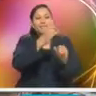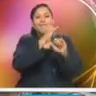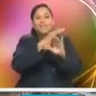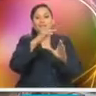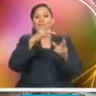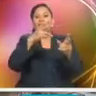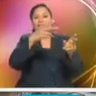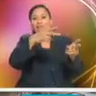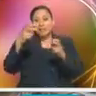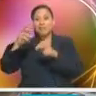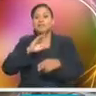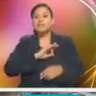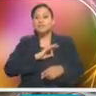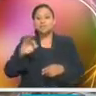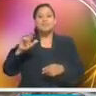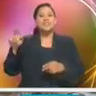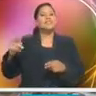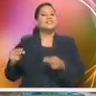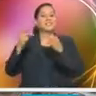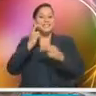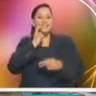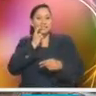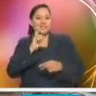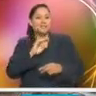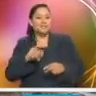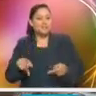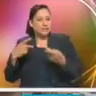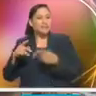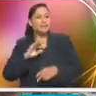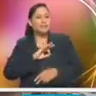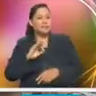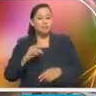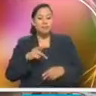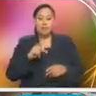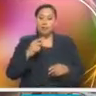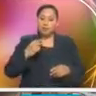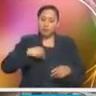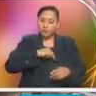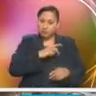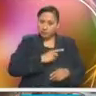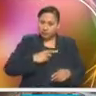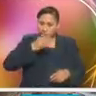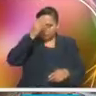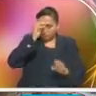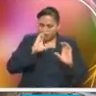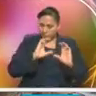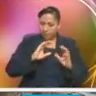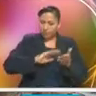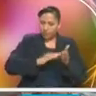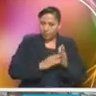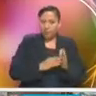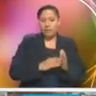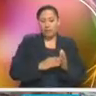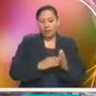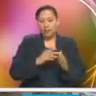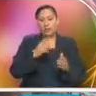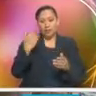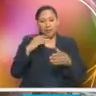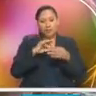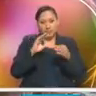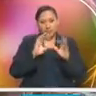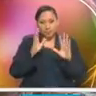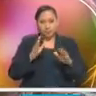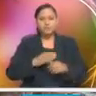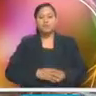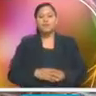personales que tenemos que aprender a cuidar de acuerdo con todas las reglas que hemos estado aquí señalando, ¿no?